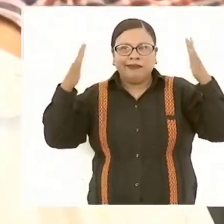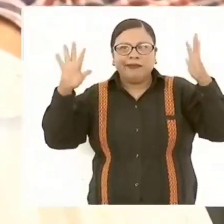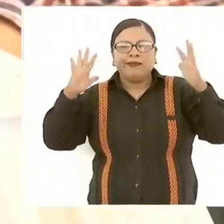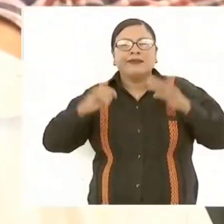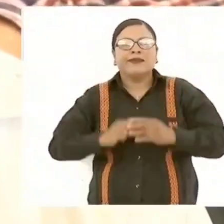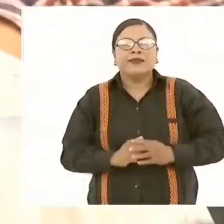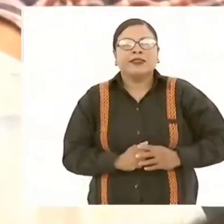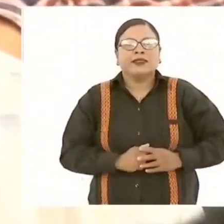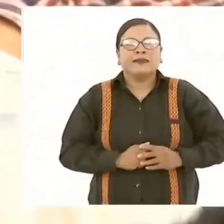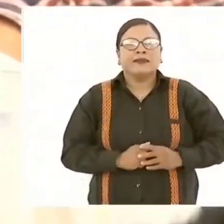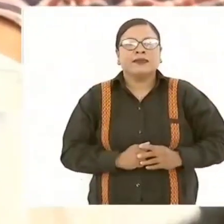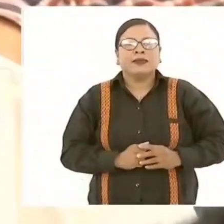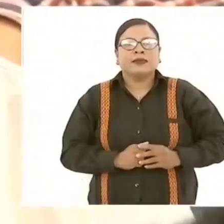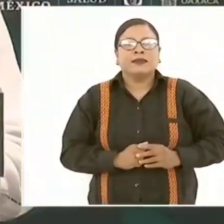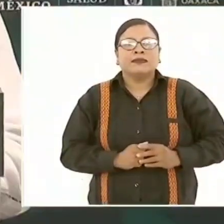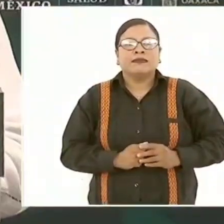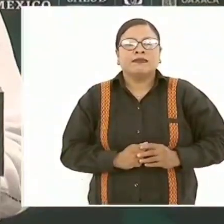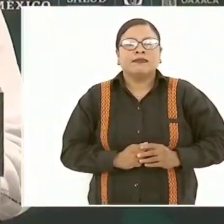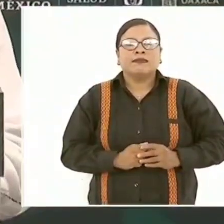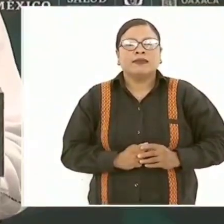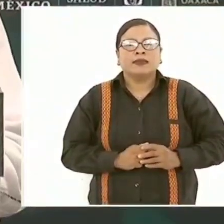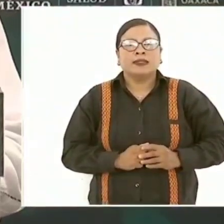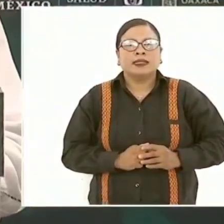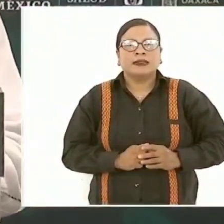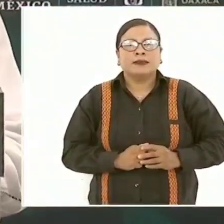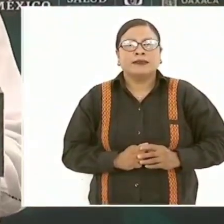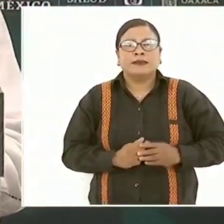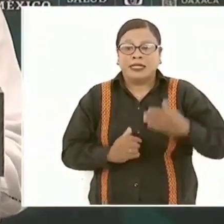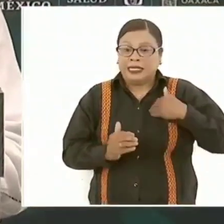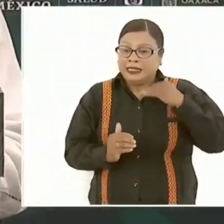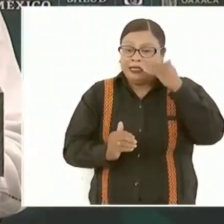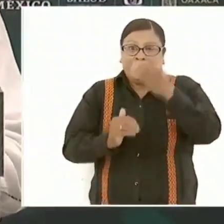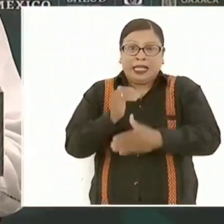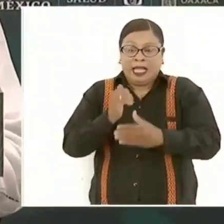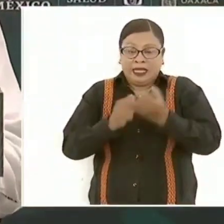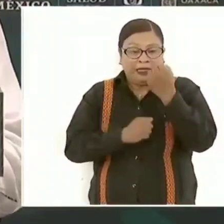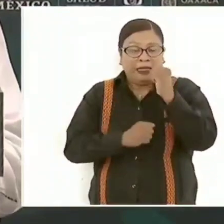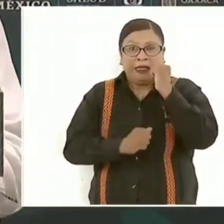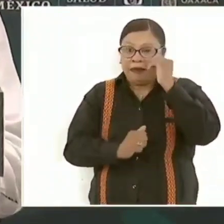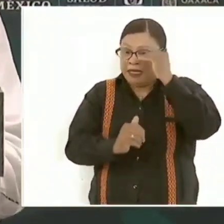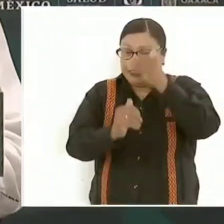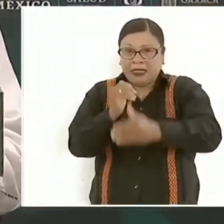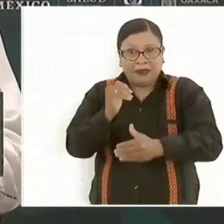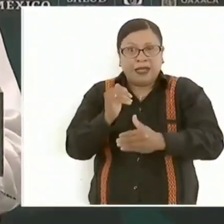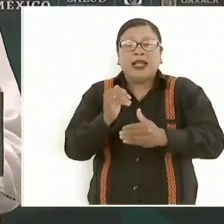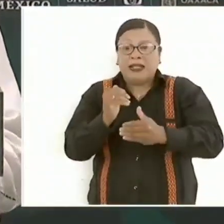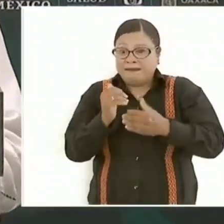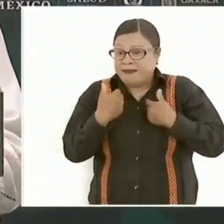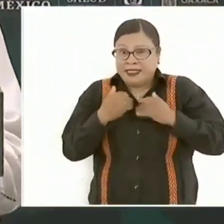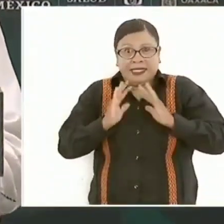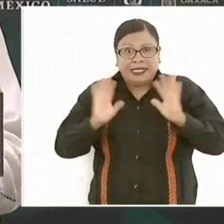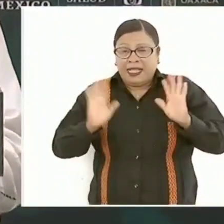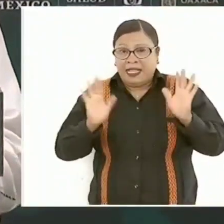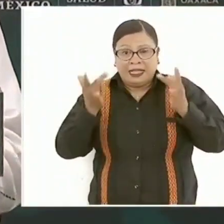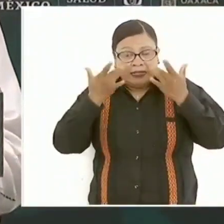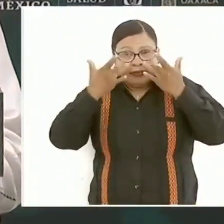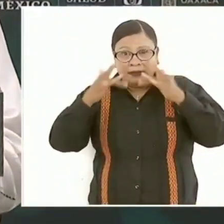Porque ya voy a terminar en septiembre del año próximo y los quiero dejar